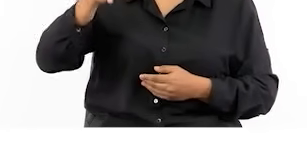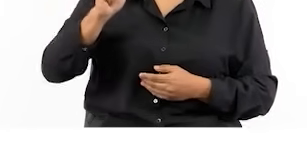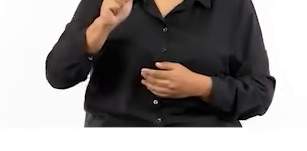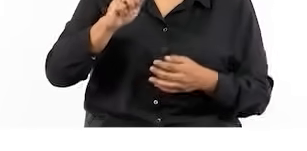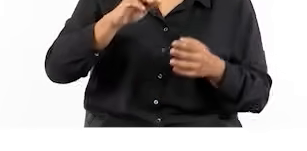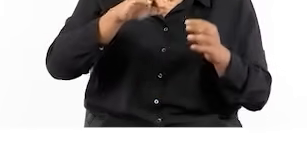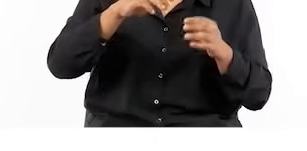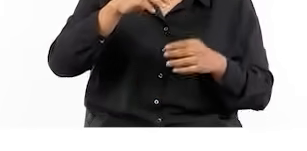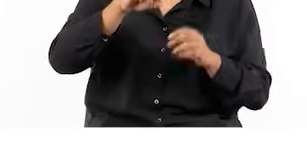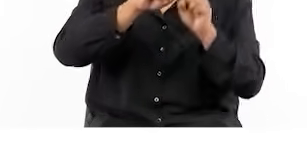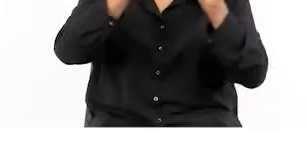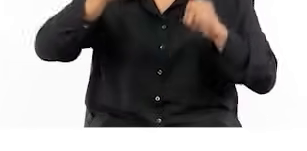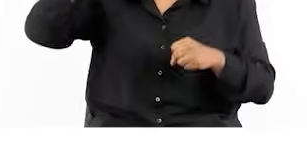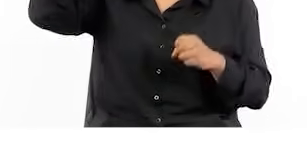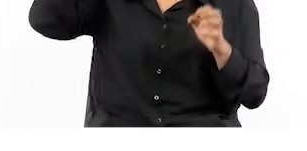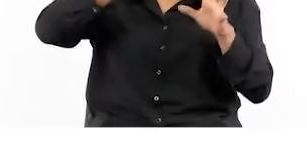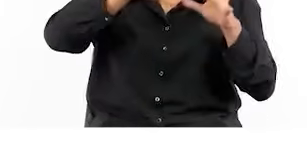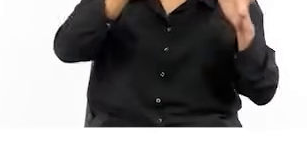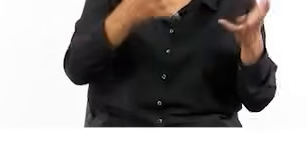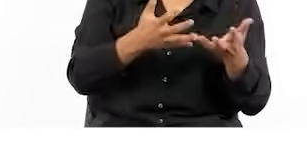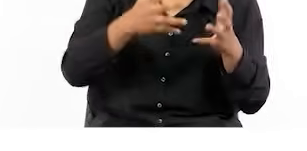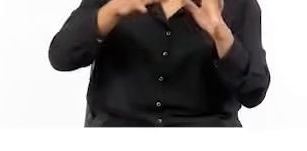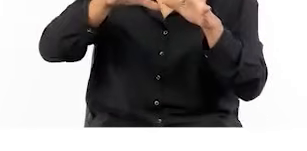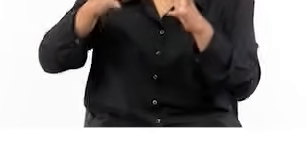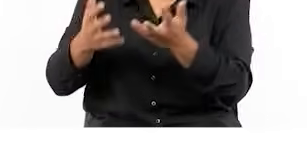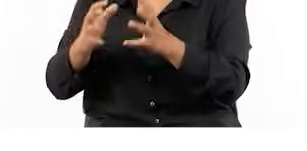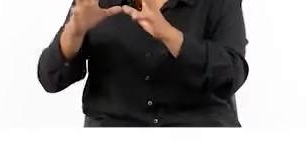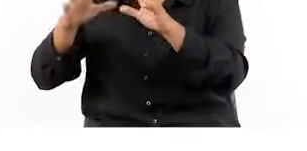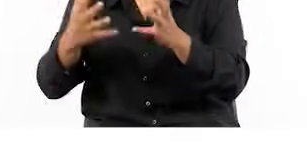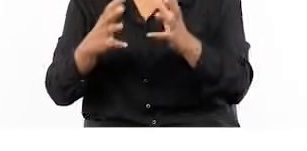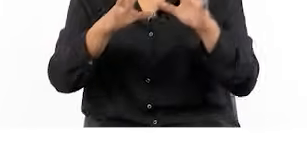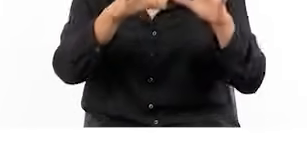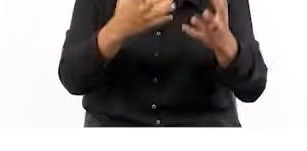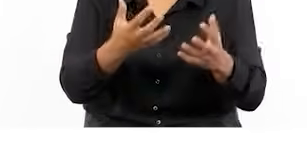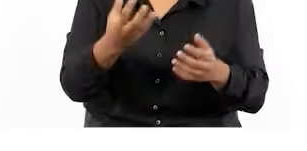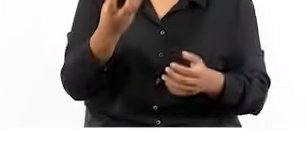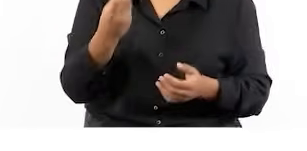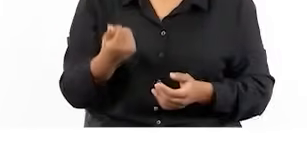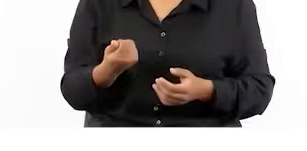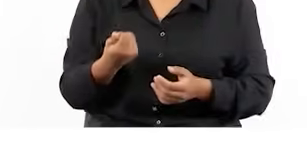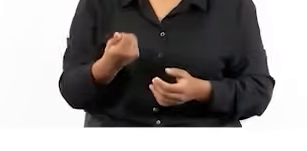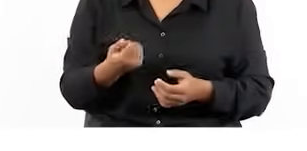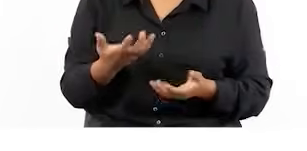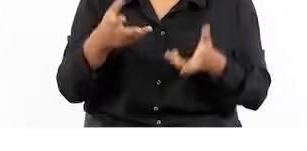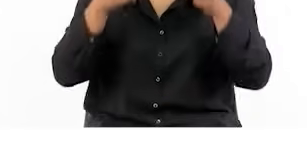galaxias. ¿Cuántos planetas hay en el sistema solar? O más